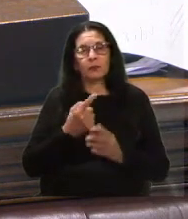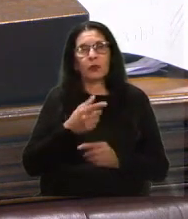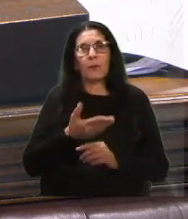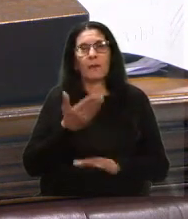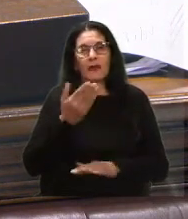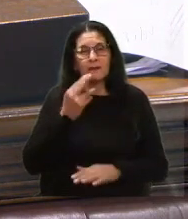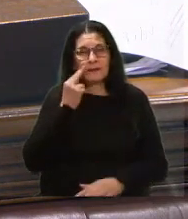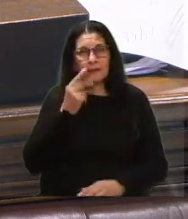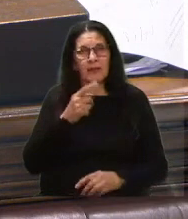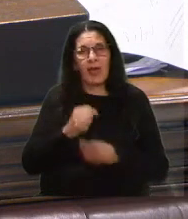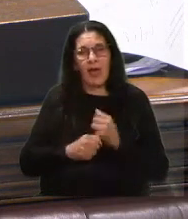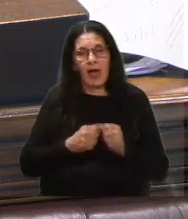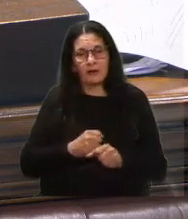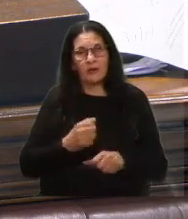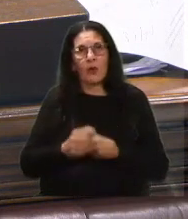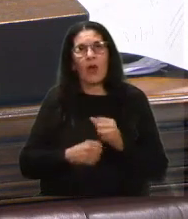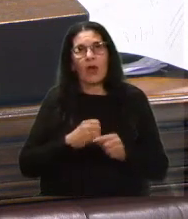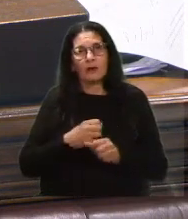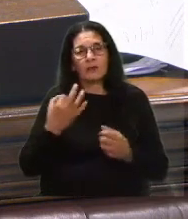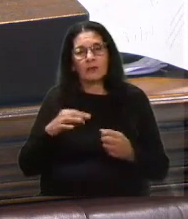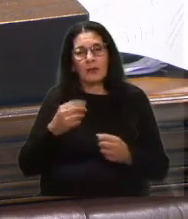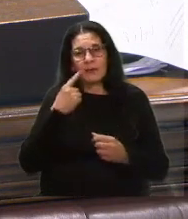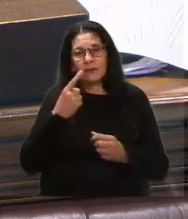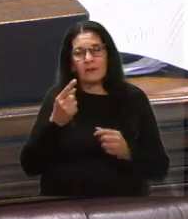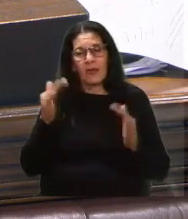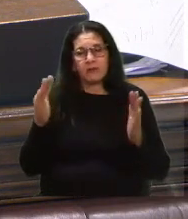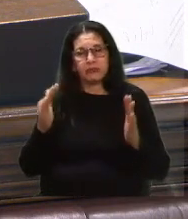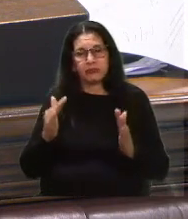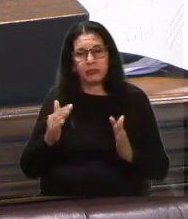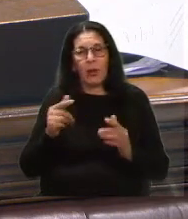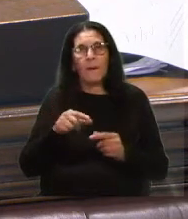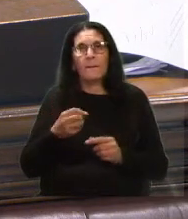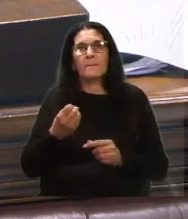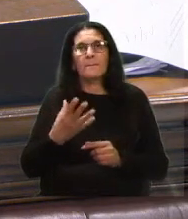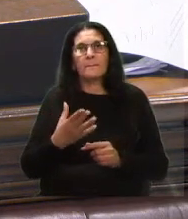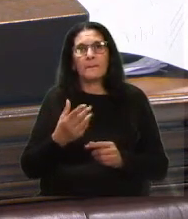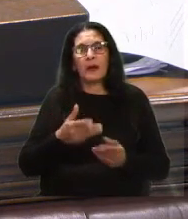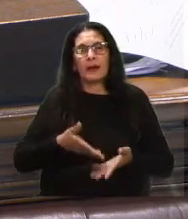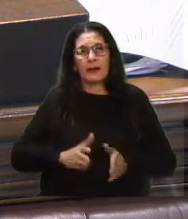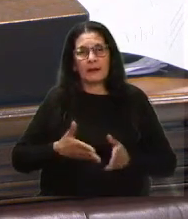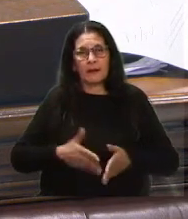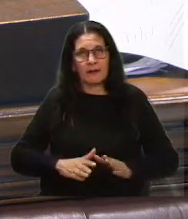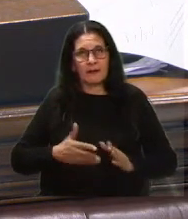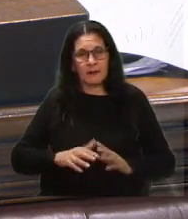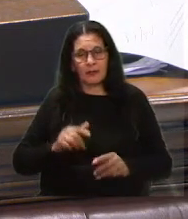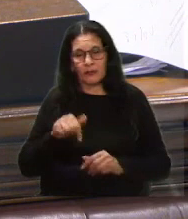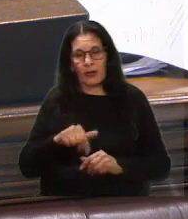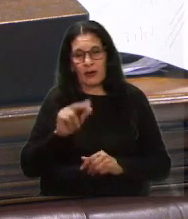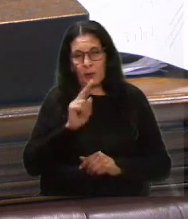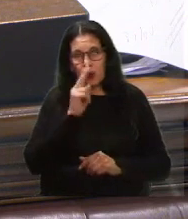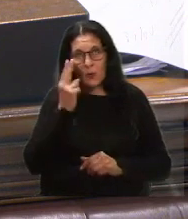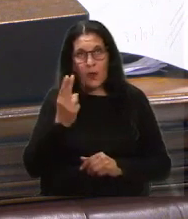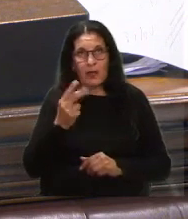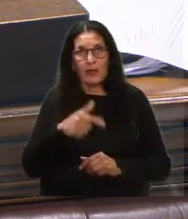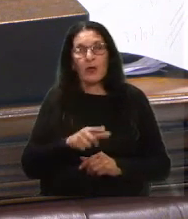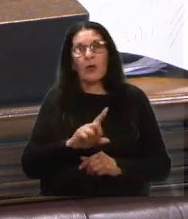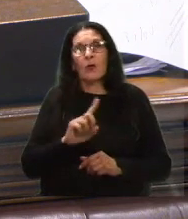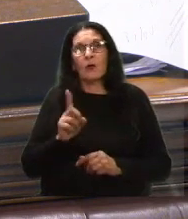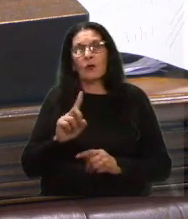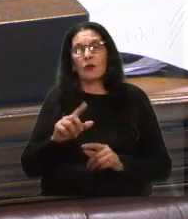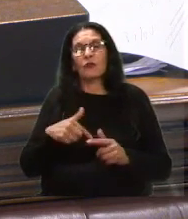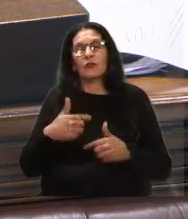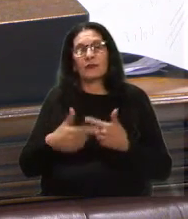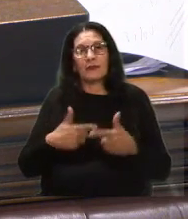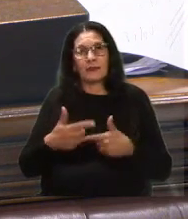motivos por el cual año a año se ve un descenso significativo en la tasa de nacimientos en Uruguay no siga